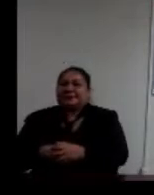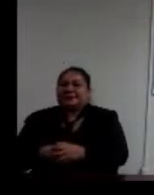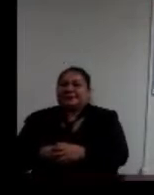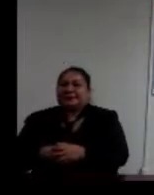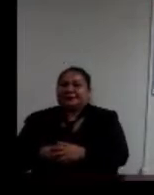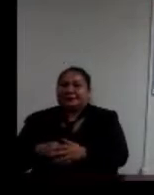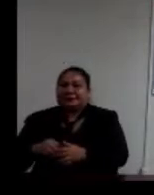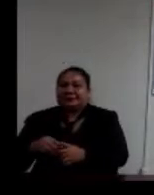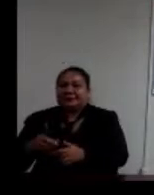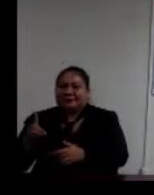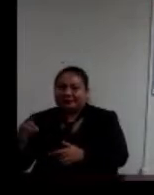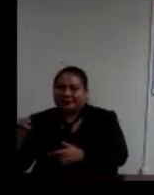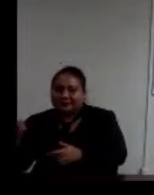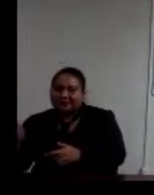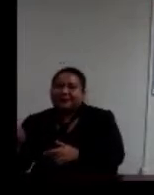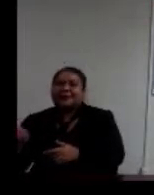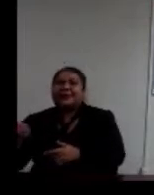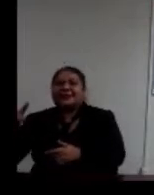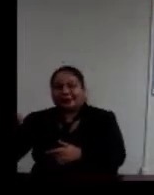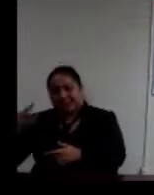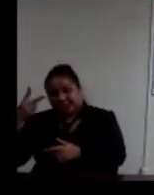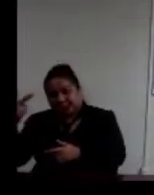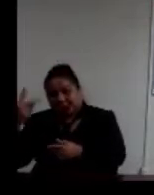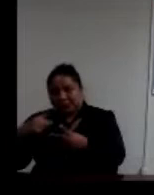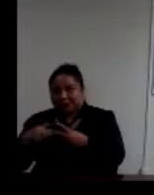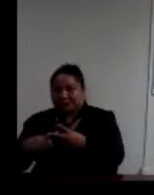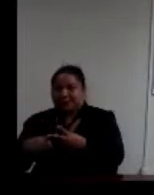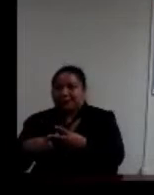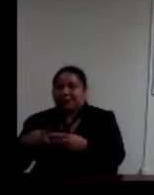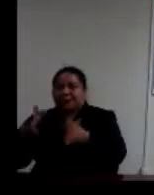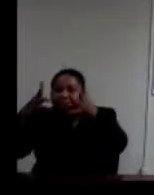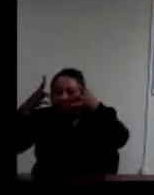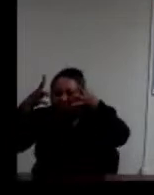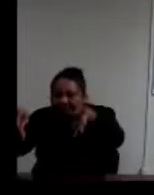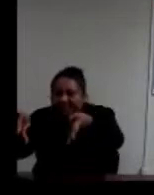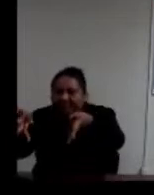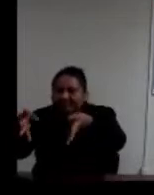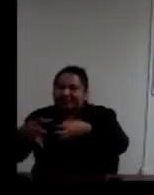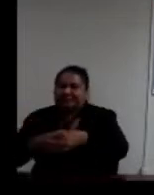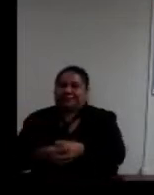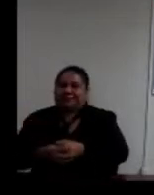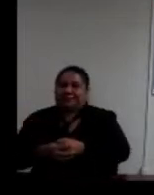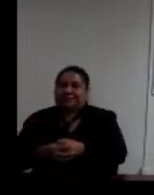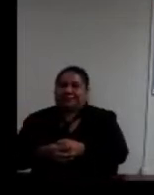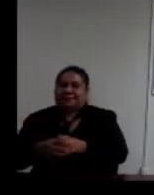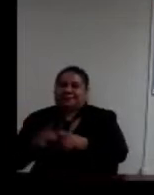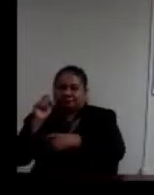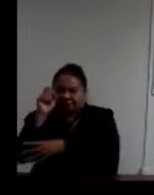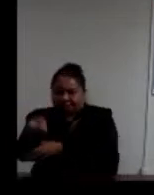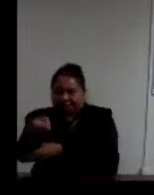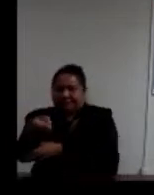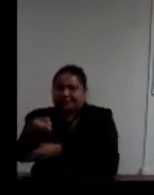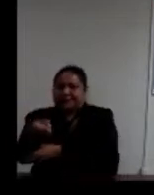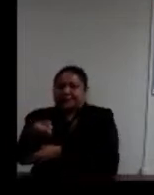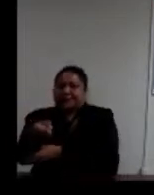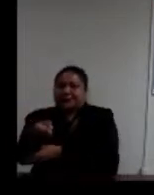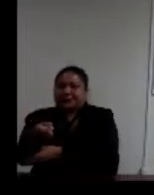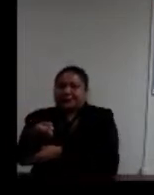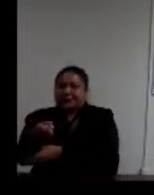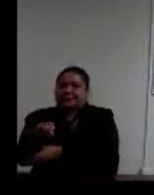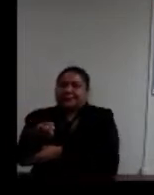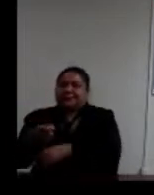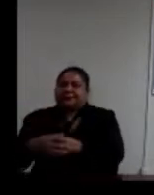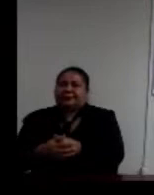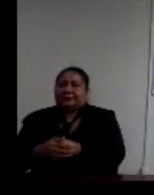dopamina, incremento más noradrenalina, porque me van a regañar. Entonces, ¿qué significa? Por efecto